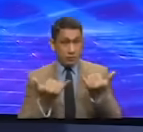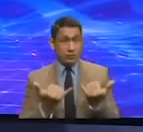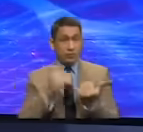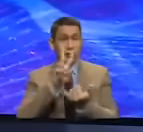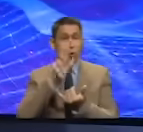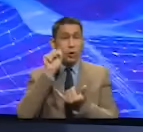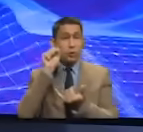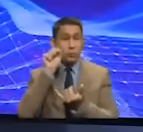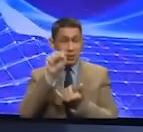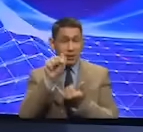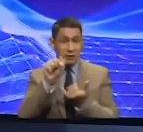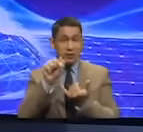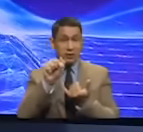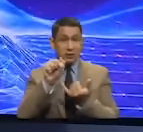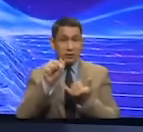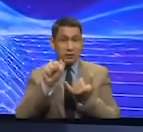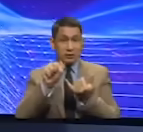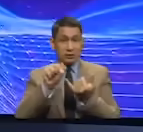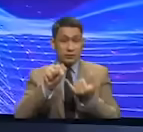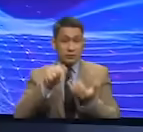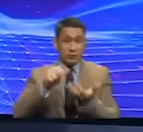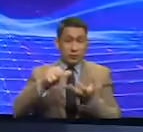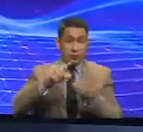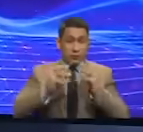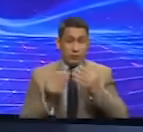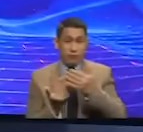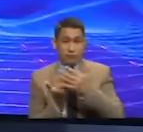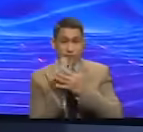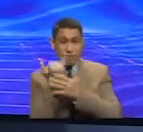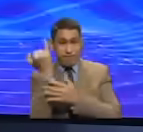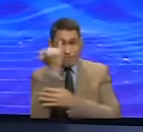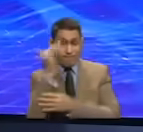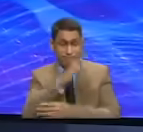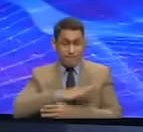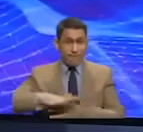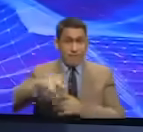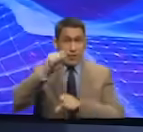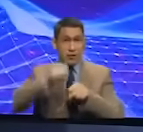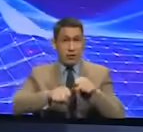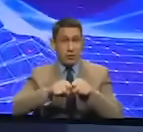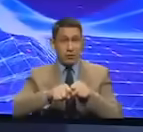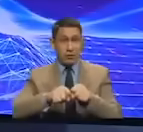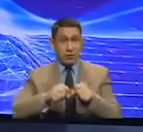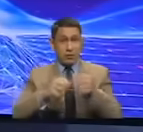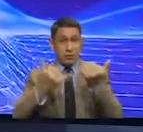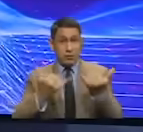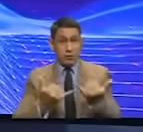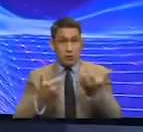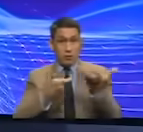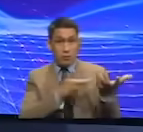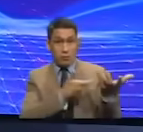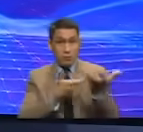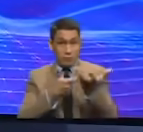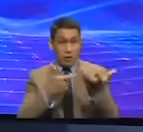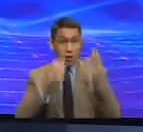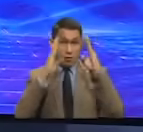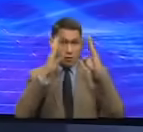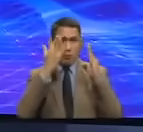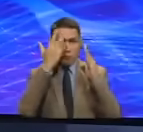2.000 hectáreas y es combatido por 200 bomberos en momentos en que el país está en estado de alerta por el calor.